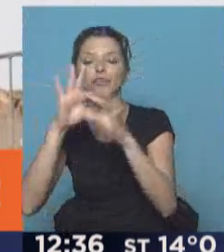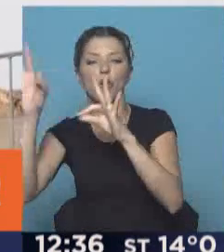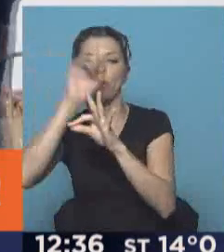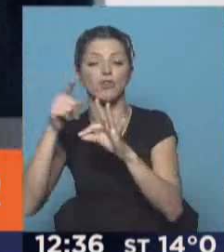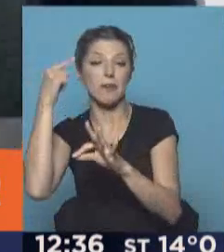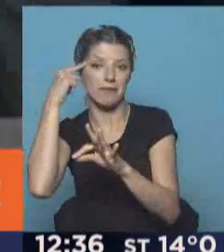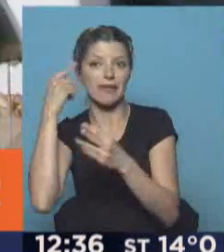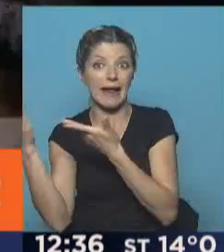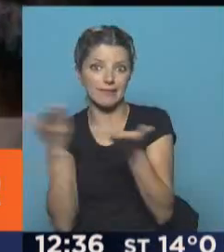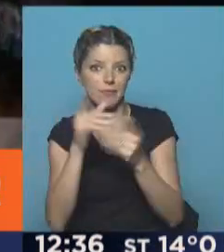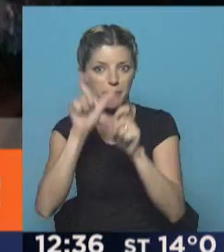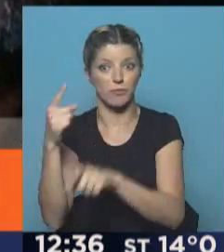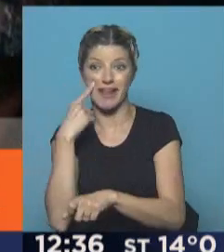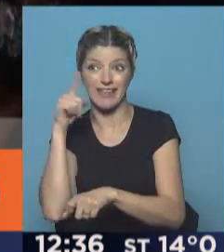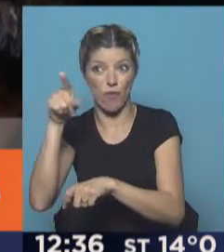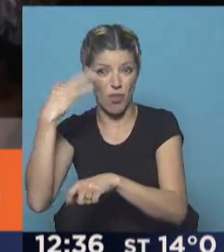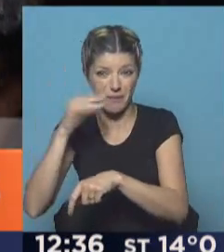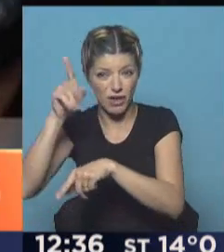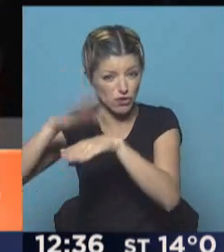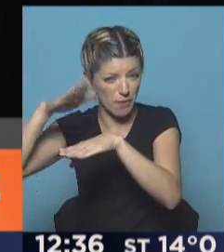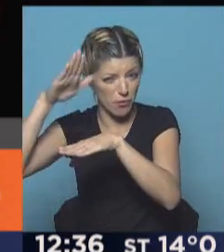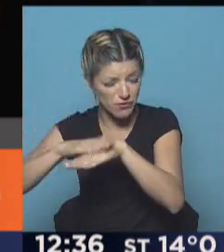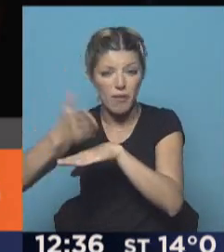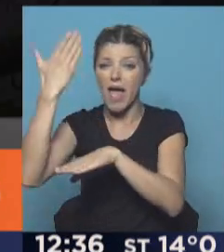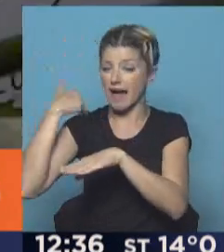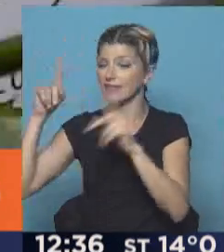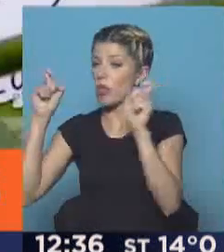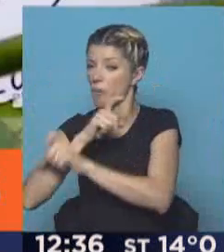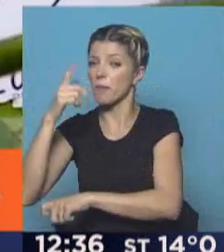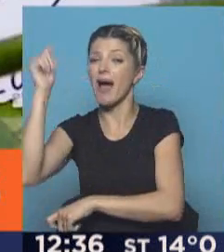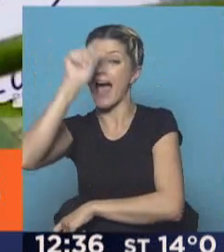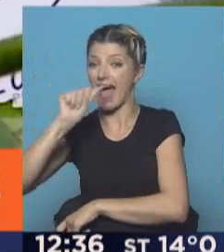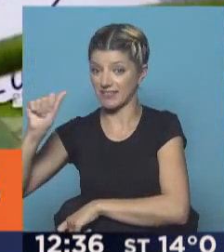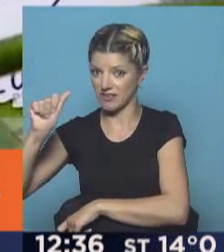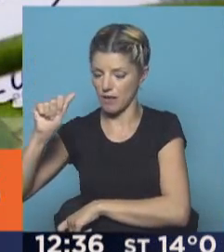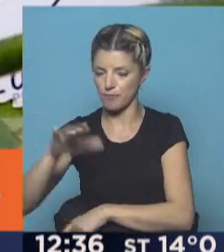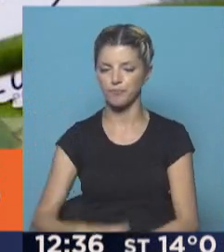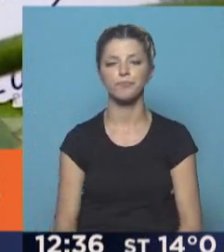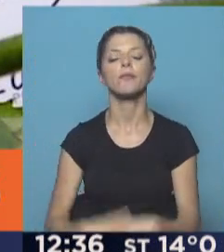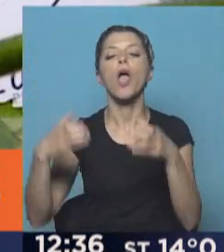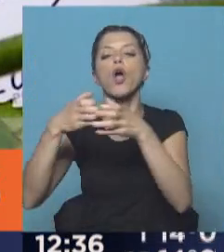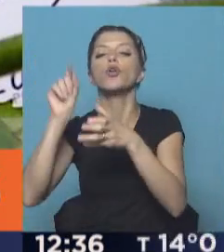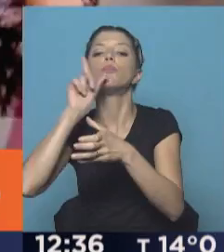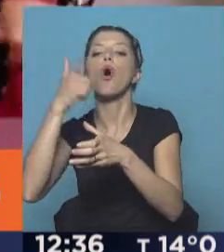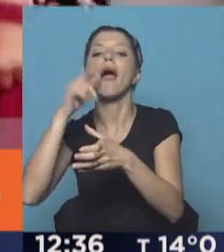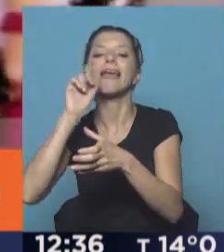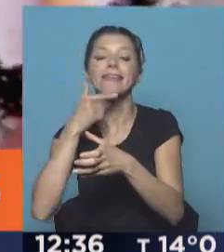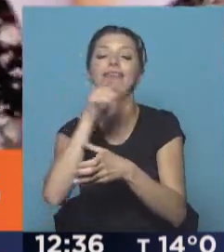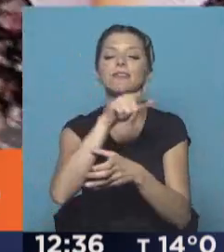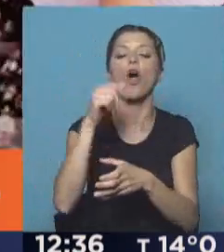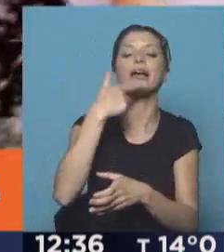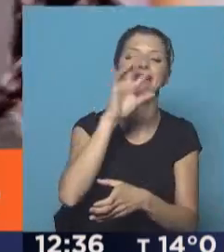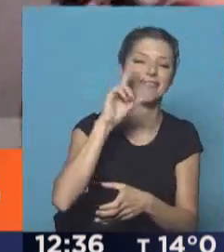europea respecto de su rol en los conflictos en Asia. ISIS, a la vez que pierde terreno en Siria e